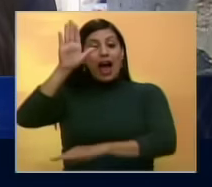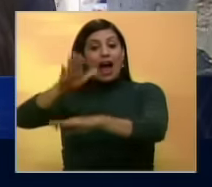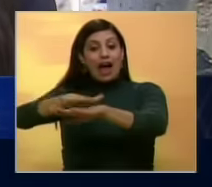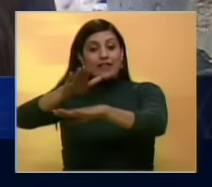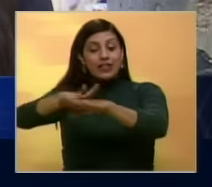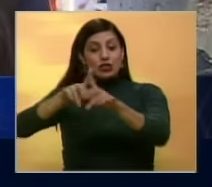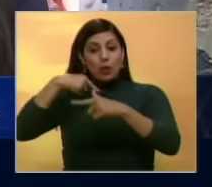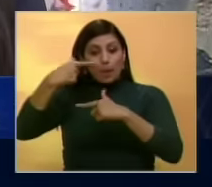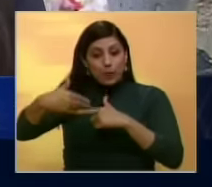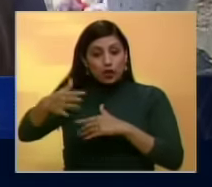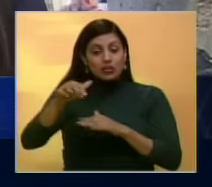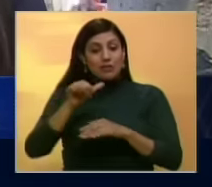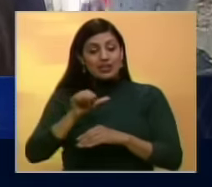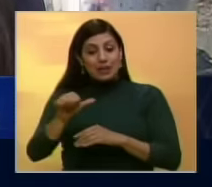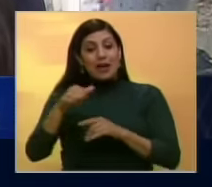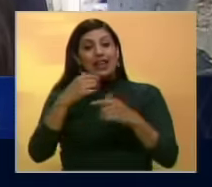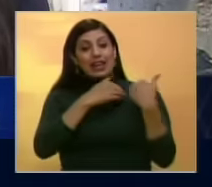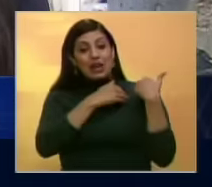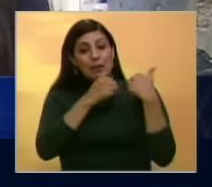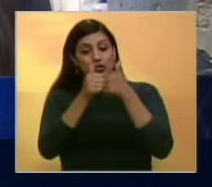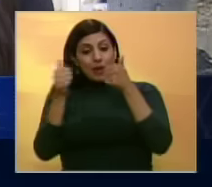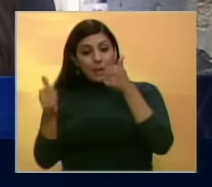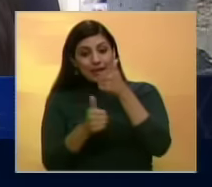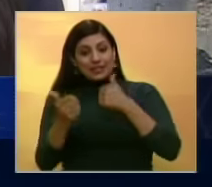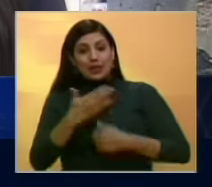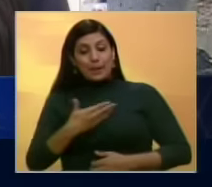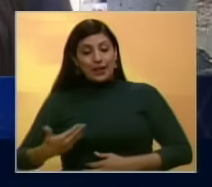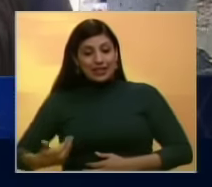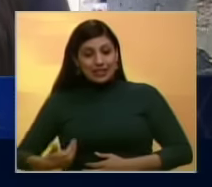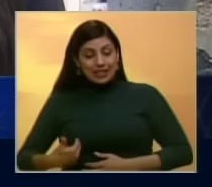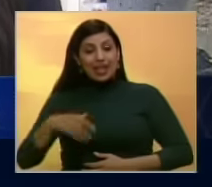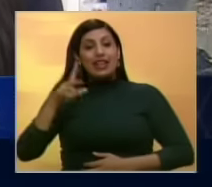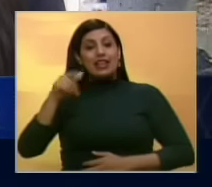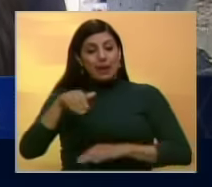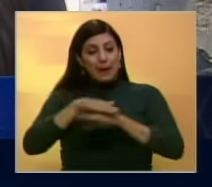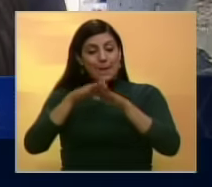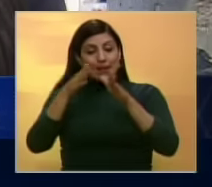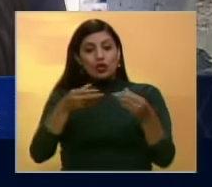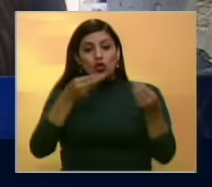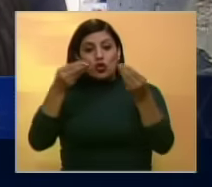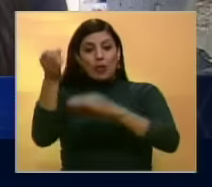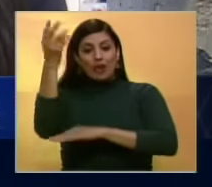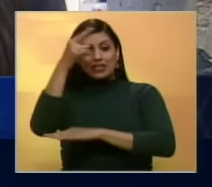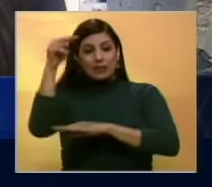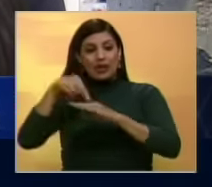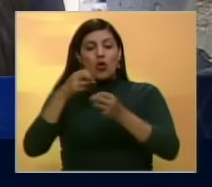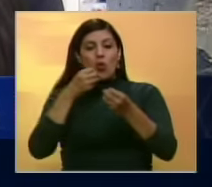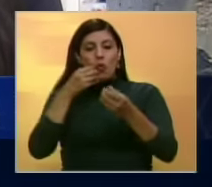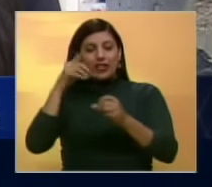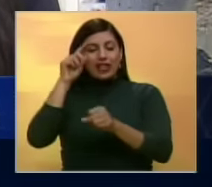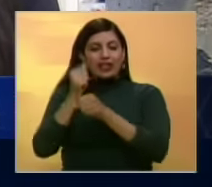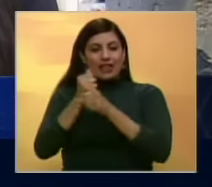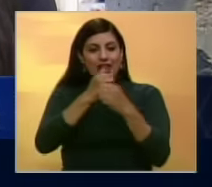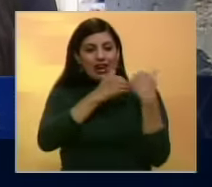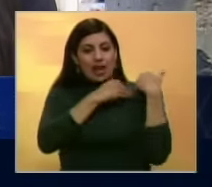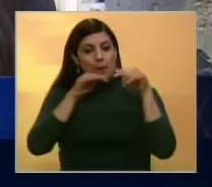corresponde al vicepresidente ejecutivo y a los ministros entregar a la plenaria de la asamblea nacional sus memorias y cuentas